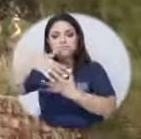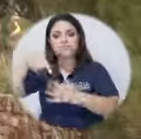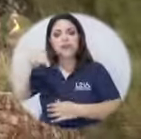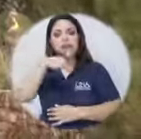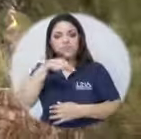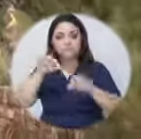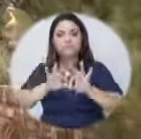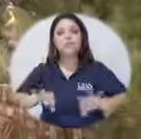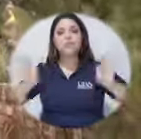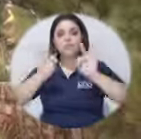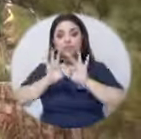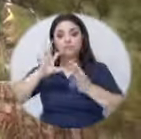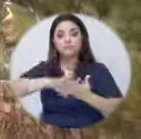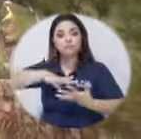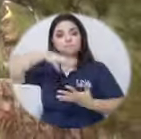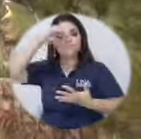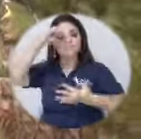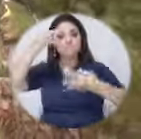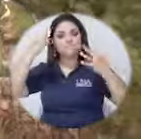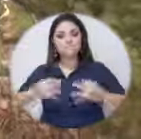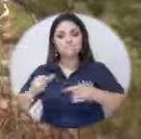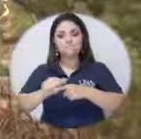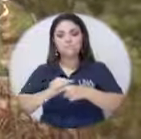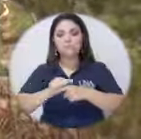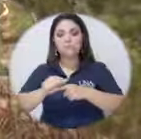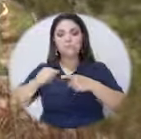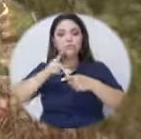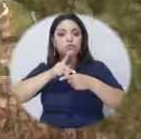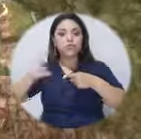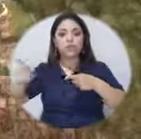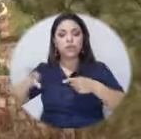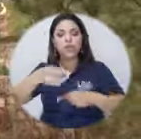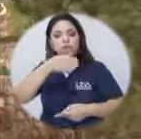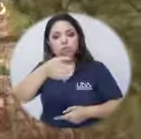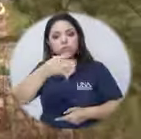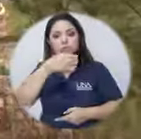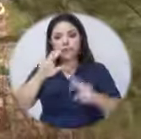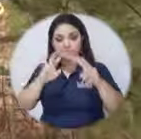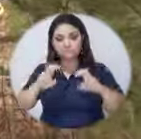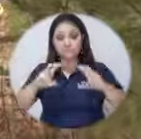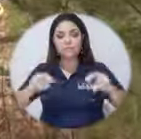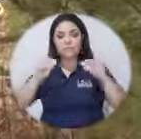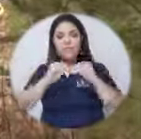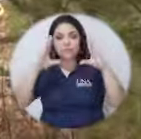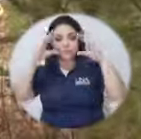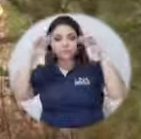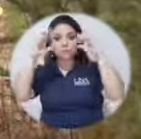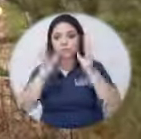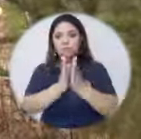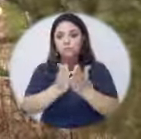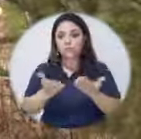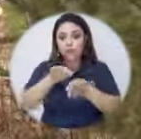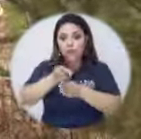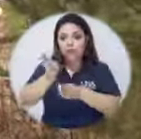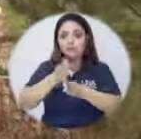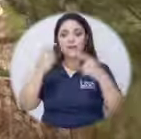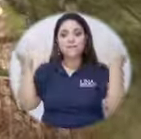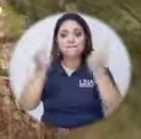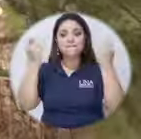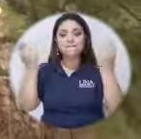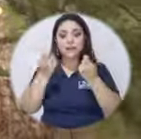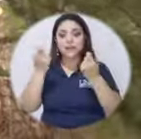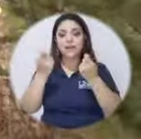son importantes para la formación y el ejercicio profesional. Te recomendamos revisar más información en el folleto de